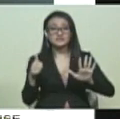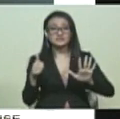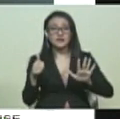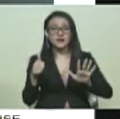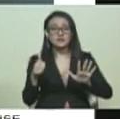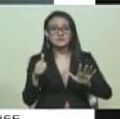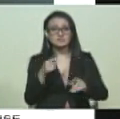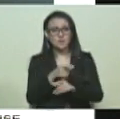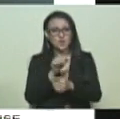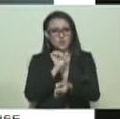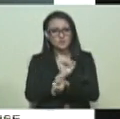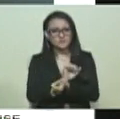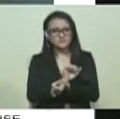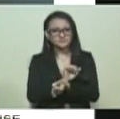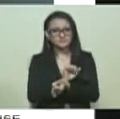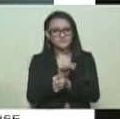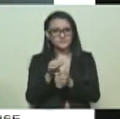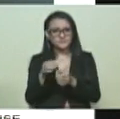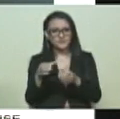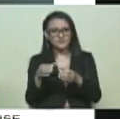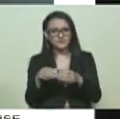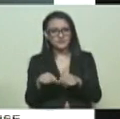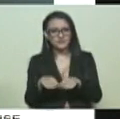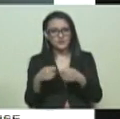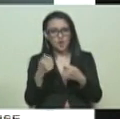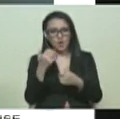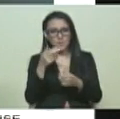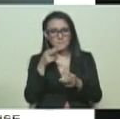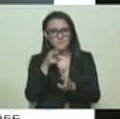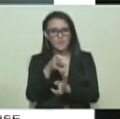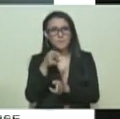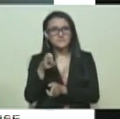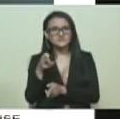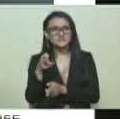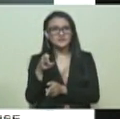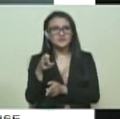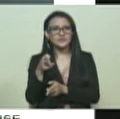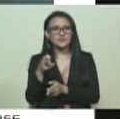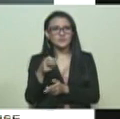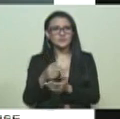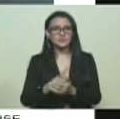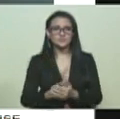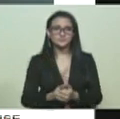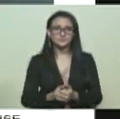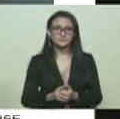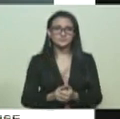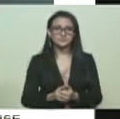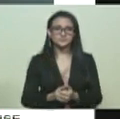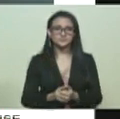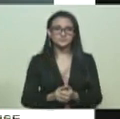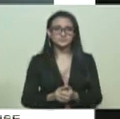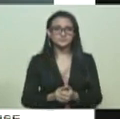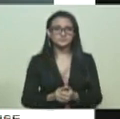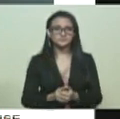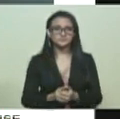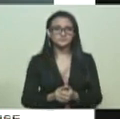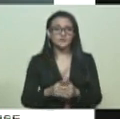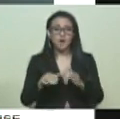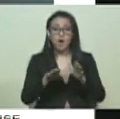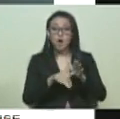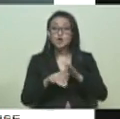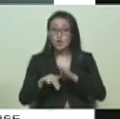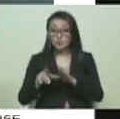de aprehensión por la Comisión de los Delitos de Homicidio Intencional con alevosía por motivos fútiles, robo